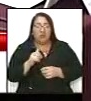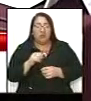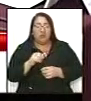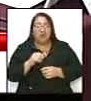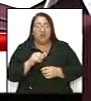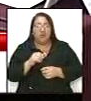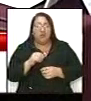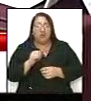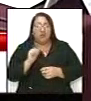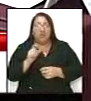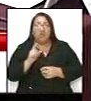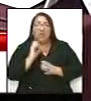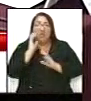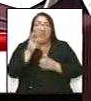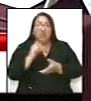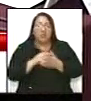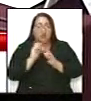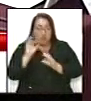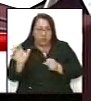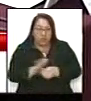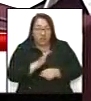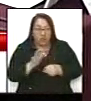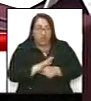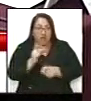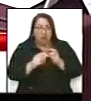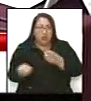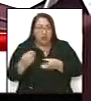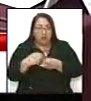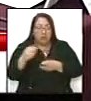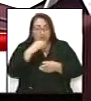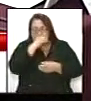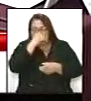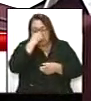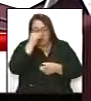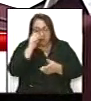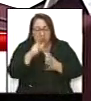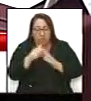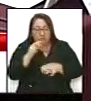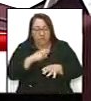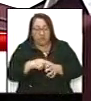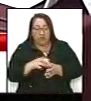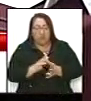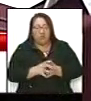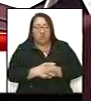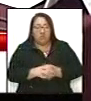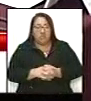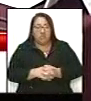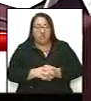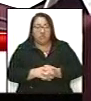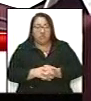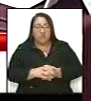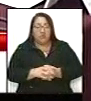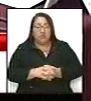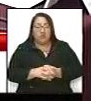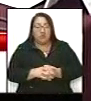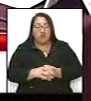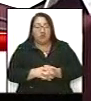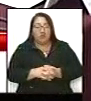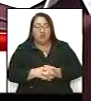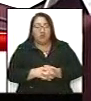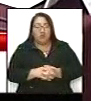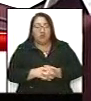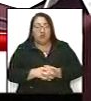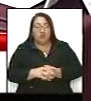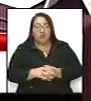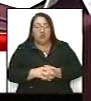electoral se van llenando con las personas que se presentan y que por lo general son compelidas a dar aportes